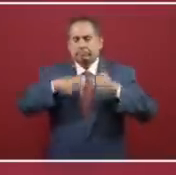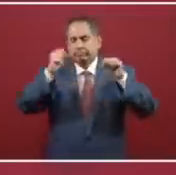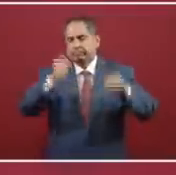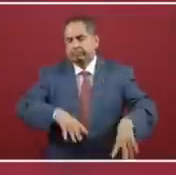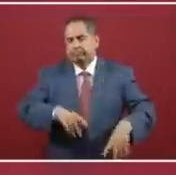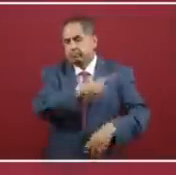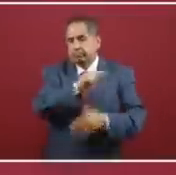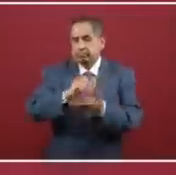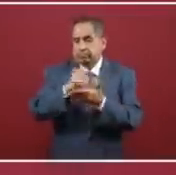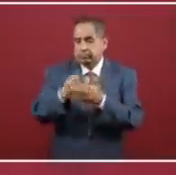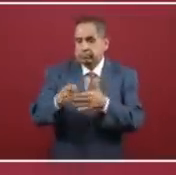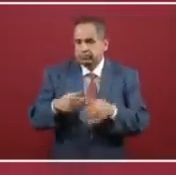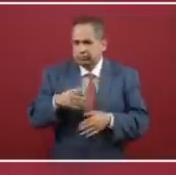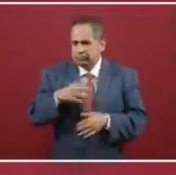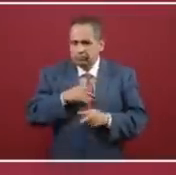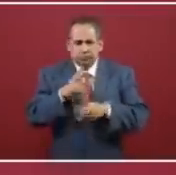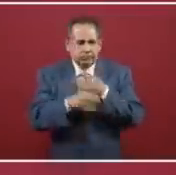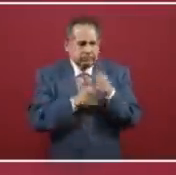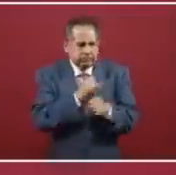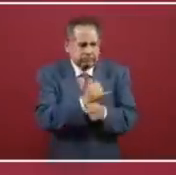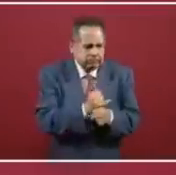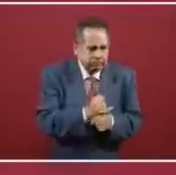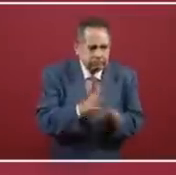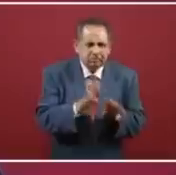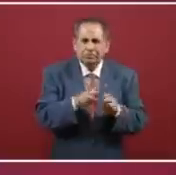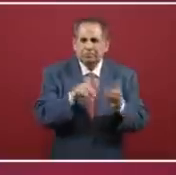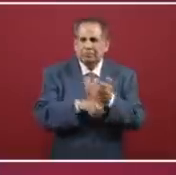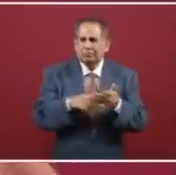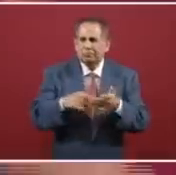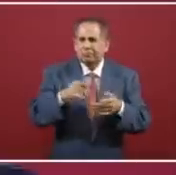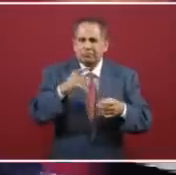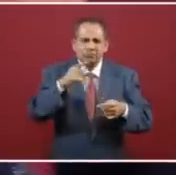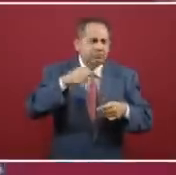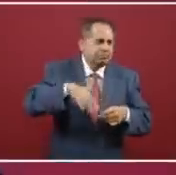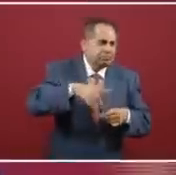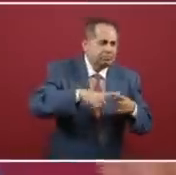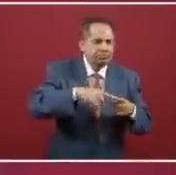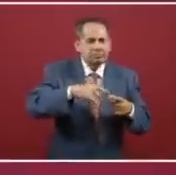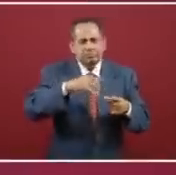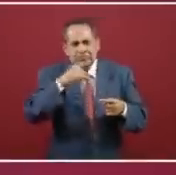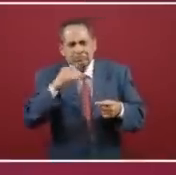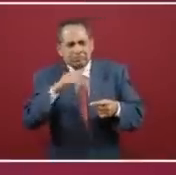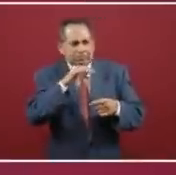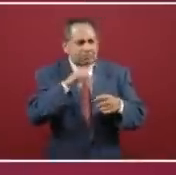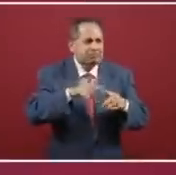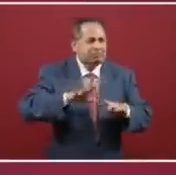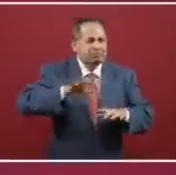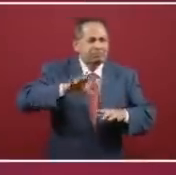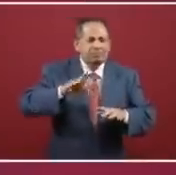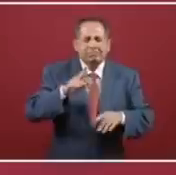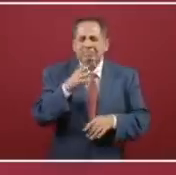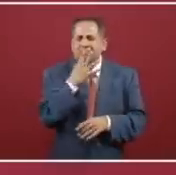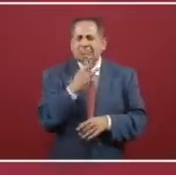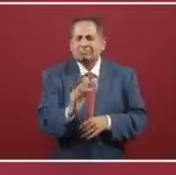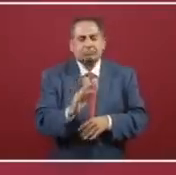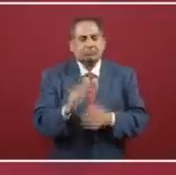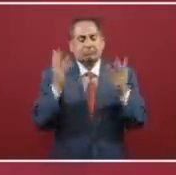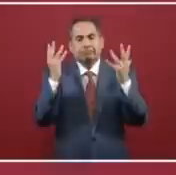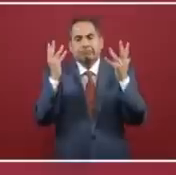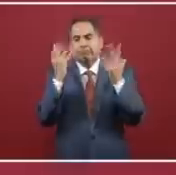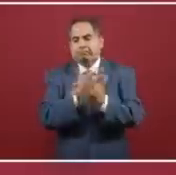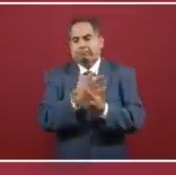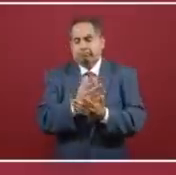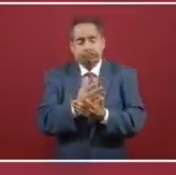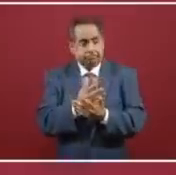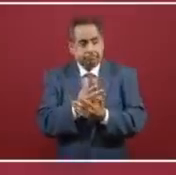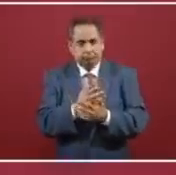y dijeron carácter y va a verificar chiles cebollas yo pensaba que esto era como similar y